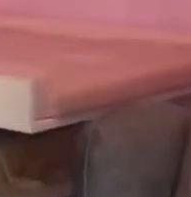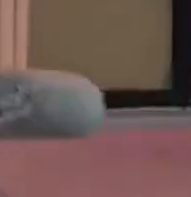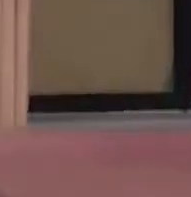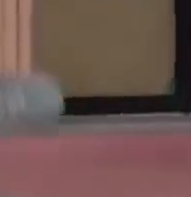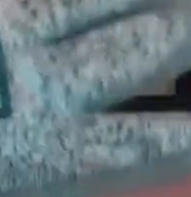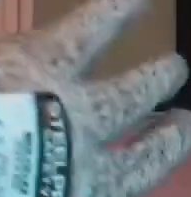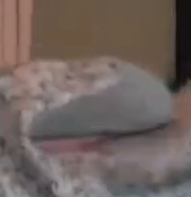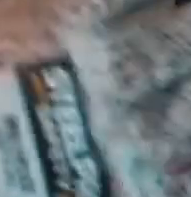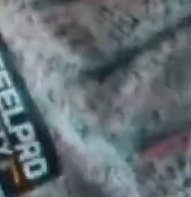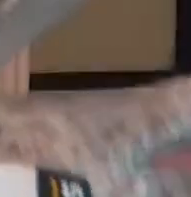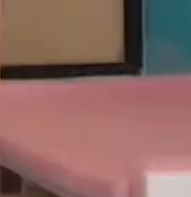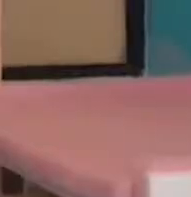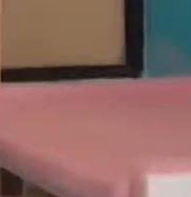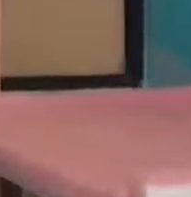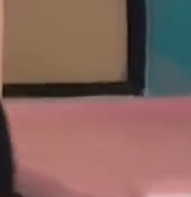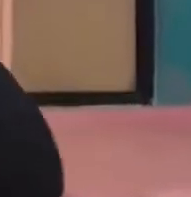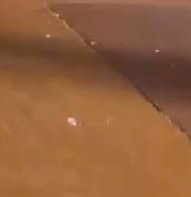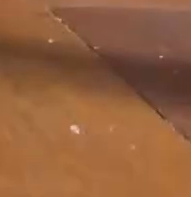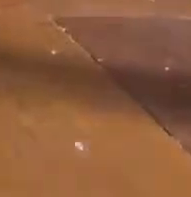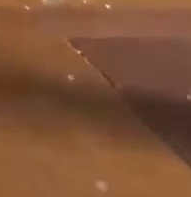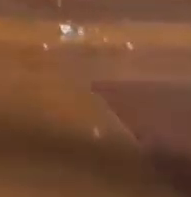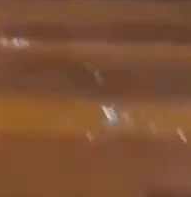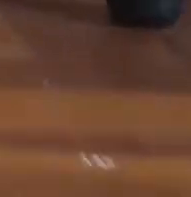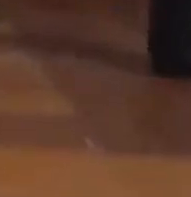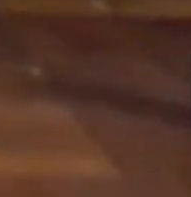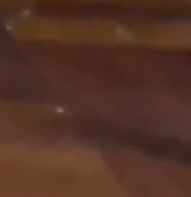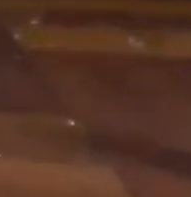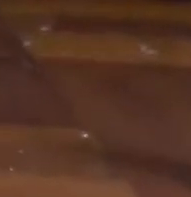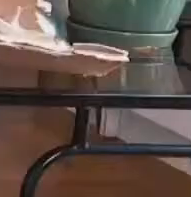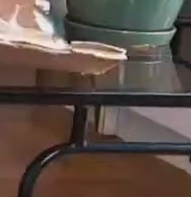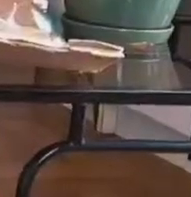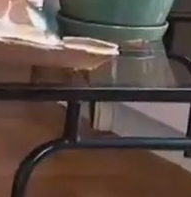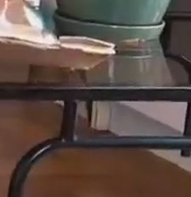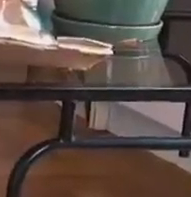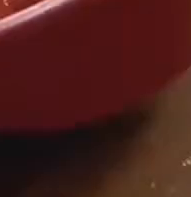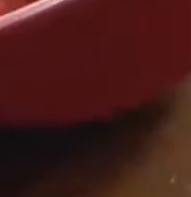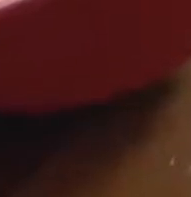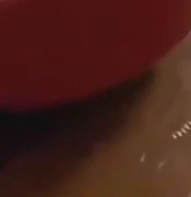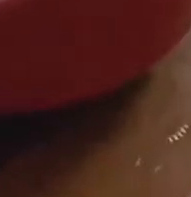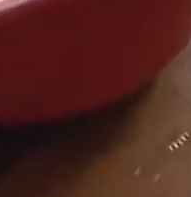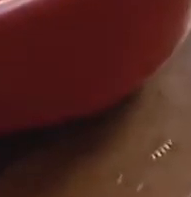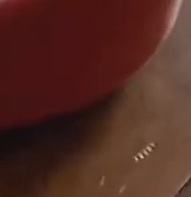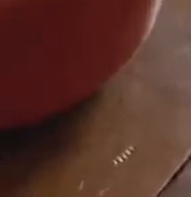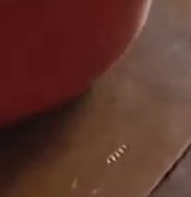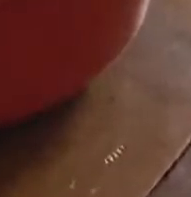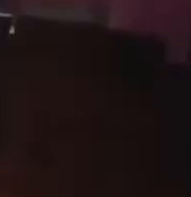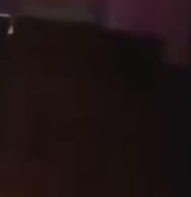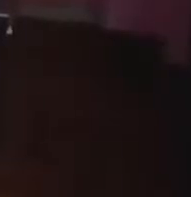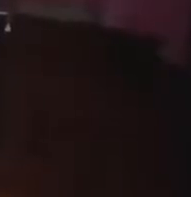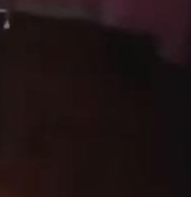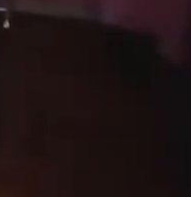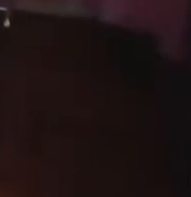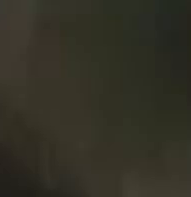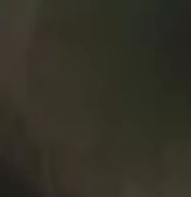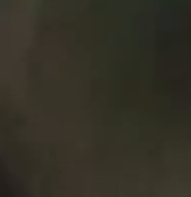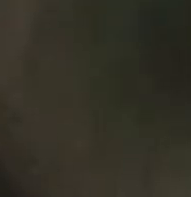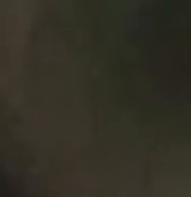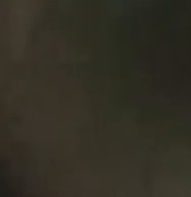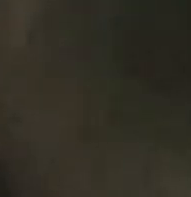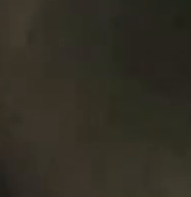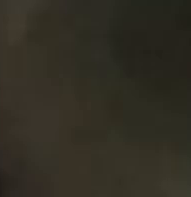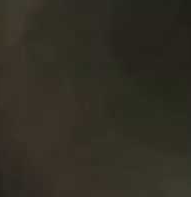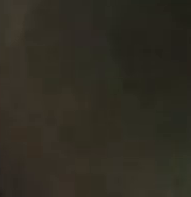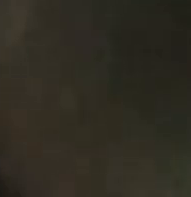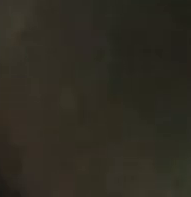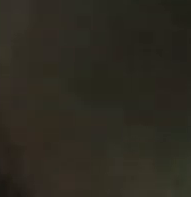Adecuadamente. Usa guantes seguros para proteger tus manos. Limpia los vidrios rotos con mucho cuidado y asegúrate de eliminar cualquier resto de vidrio. Envuelve